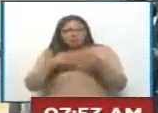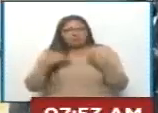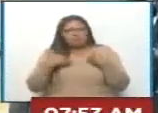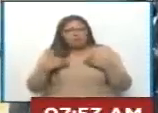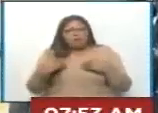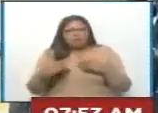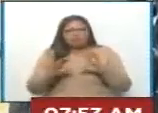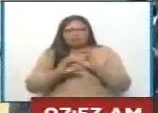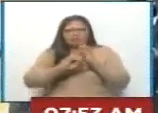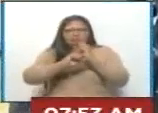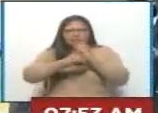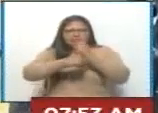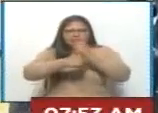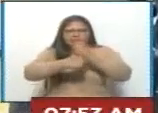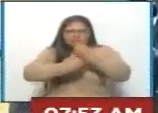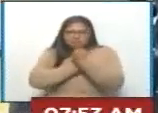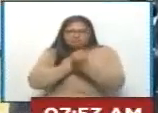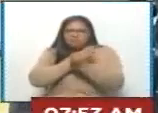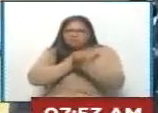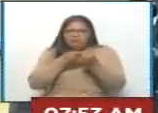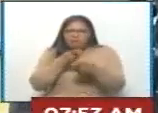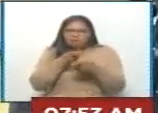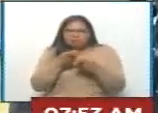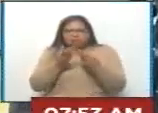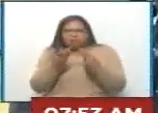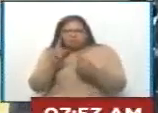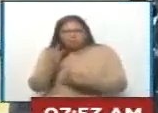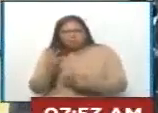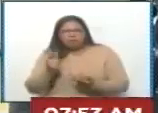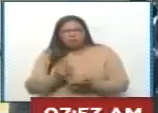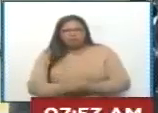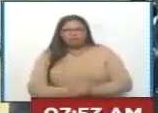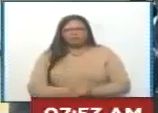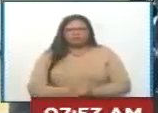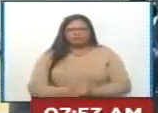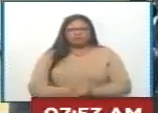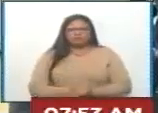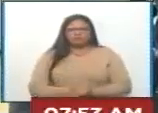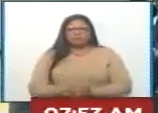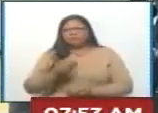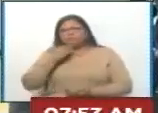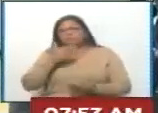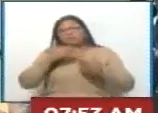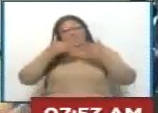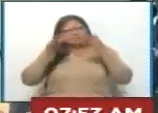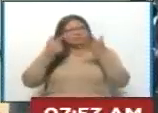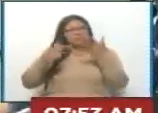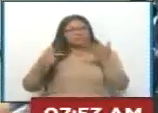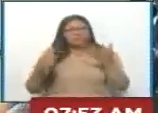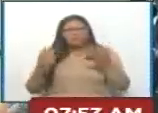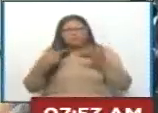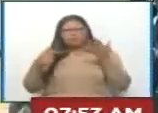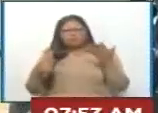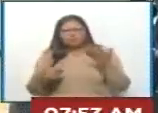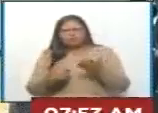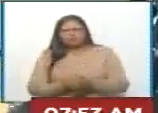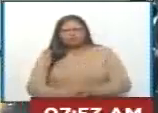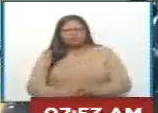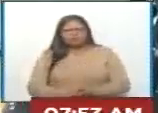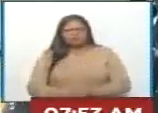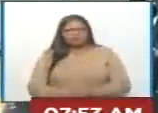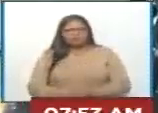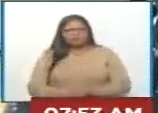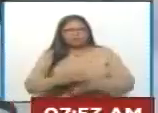de la depresión del salario más reciente, ahora te prometen villas y castillas en los términos más